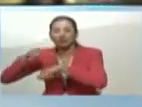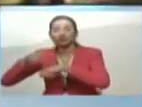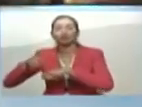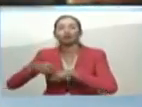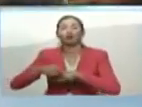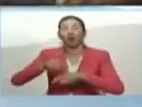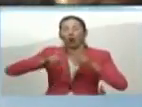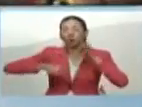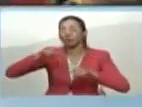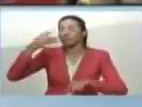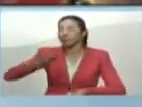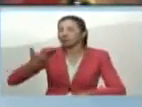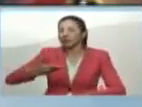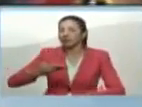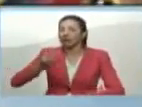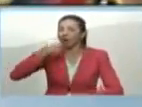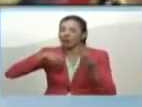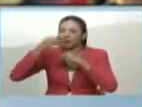primera necesidad.